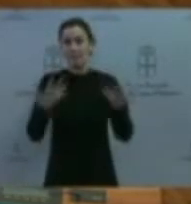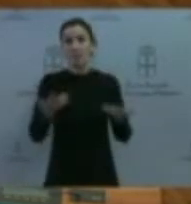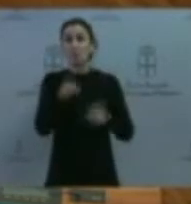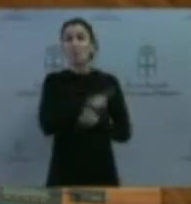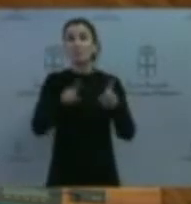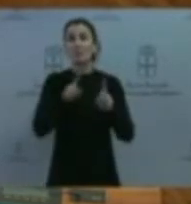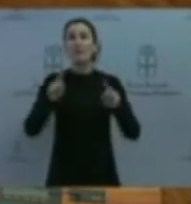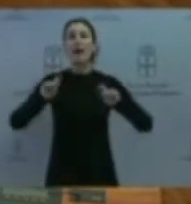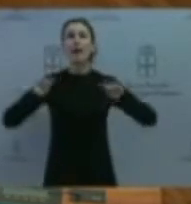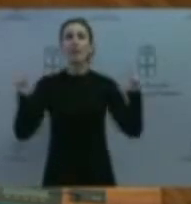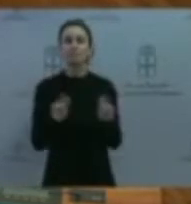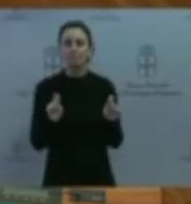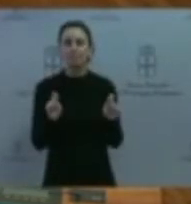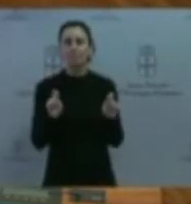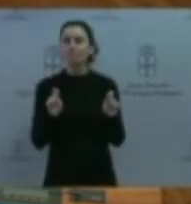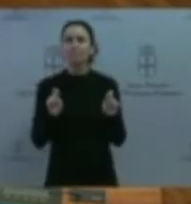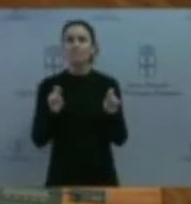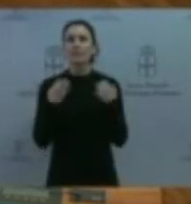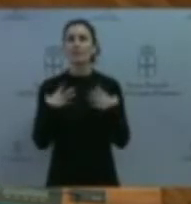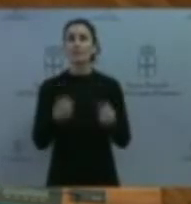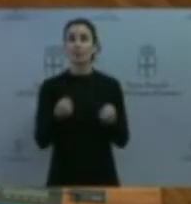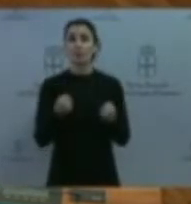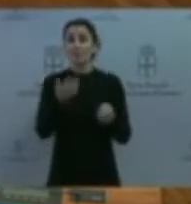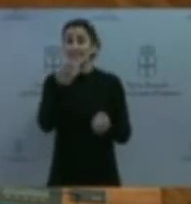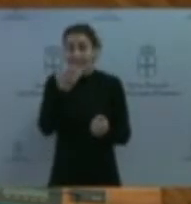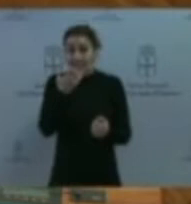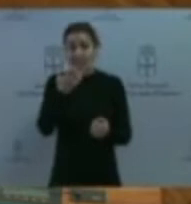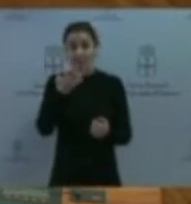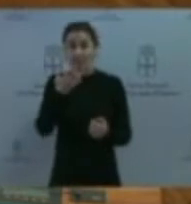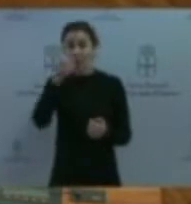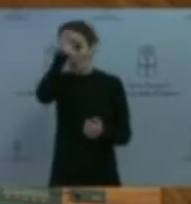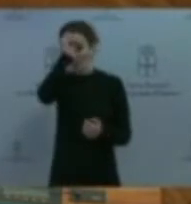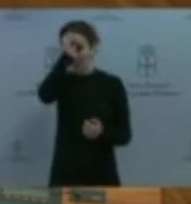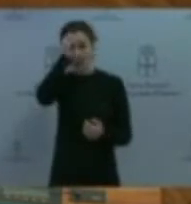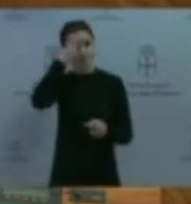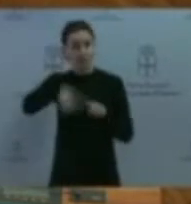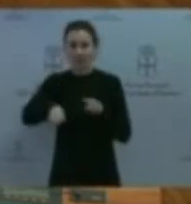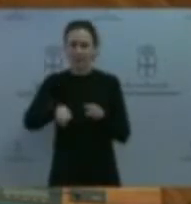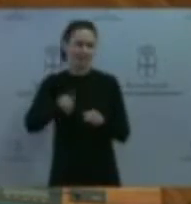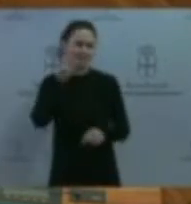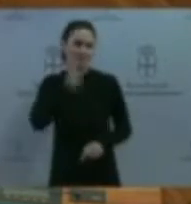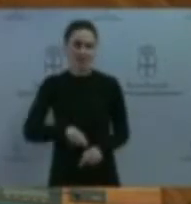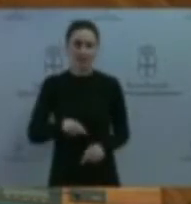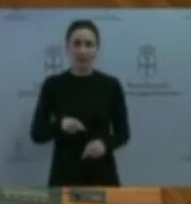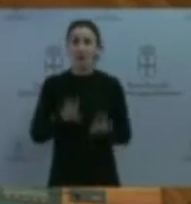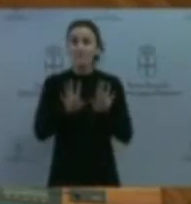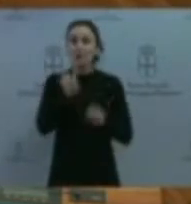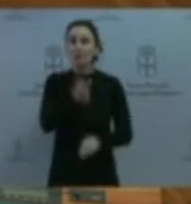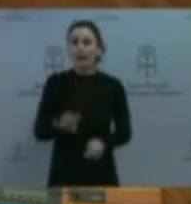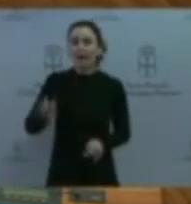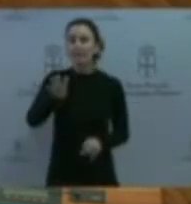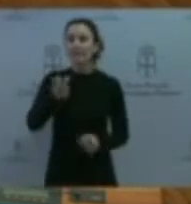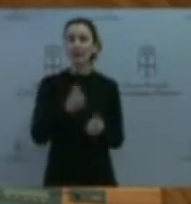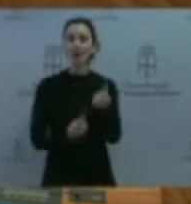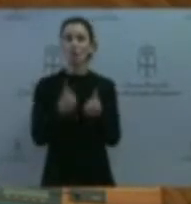en el gobierno o en la oposición, miente. Y sin embargo, sí que parece que algunos países han tenido y tienen más capacidad de respuesta que otros.